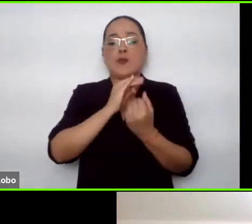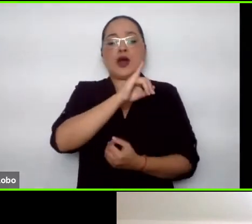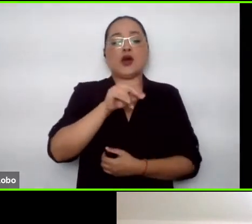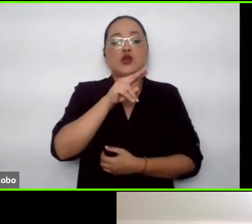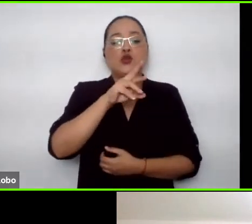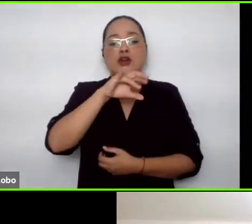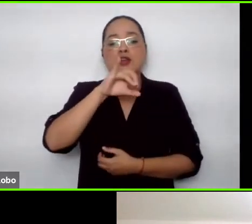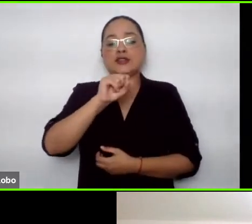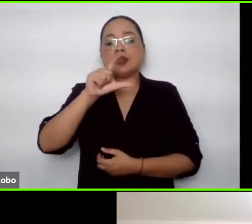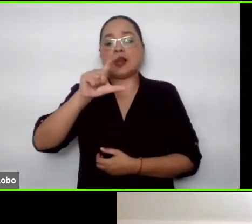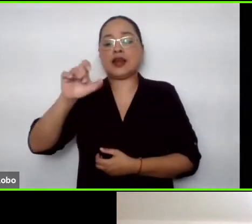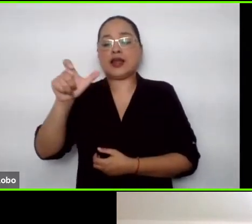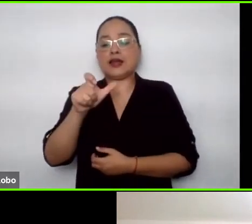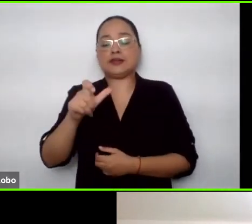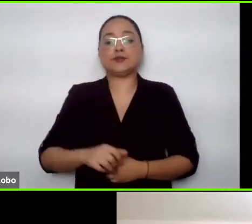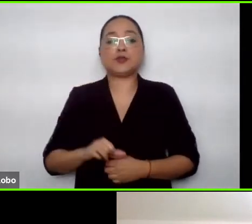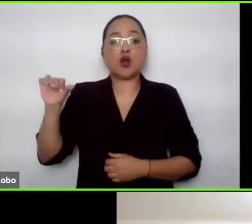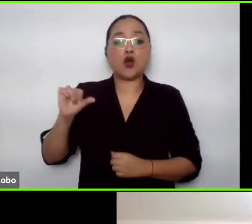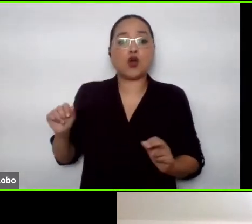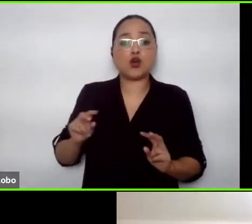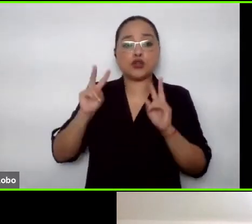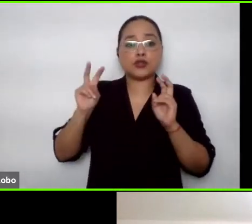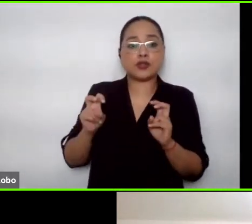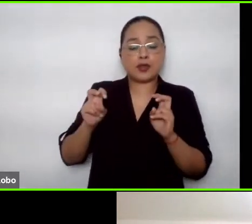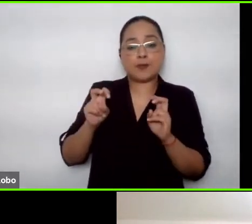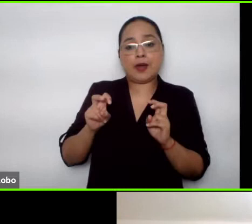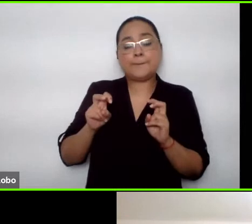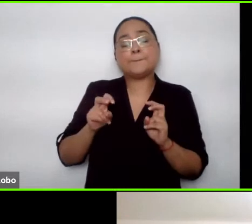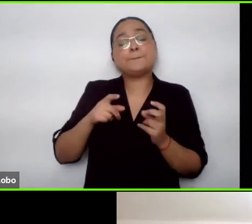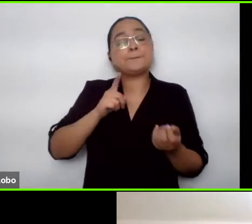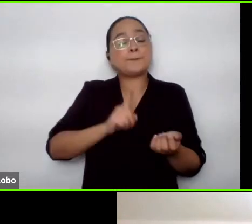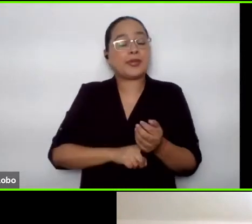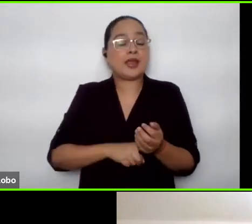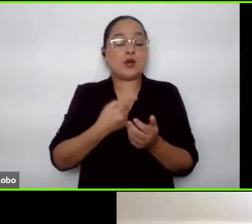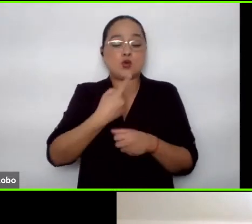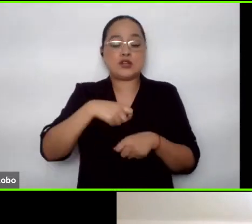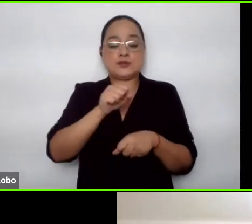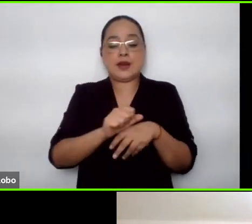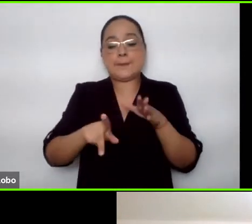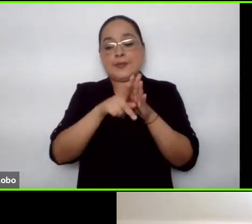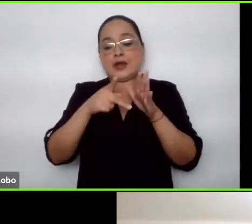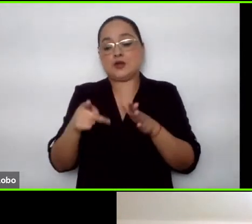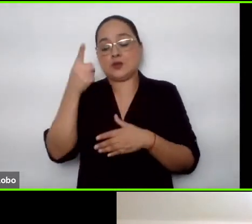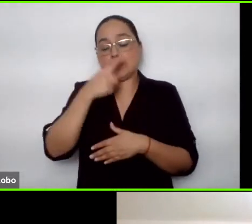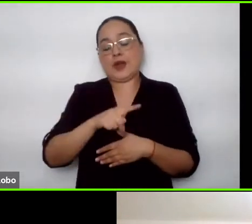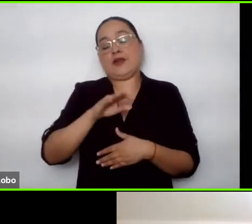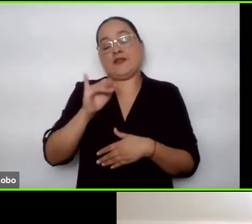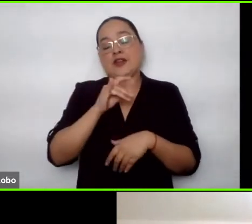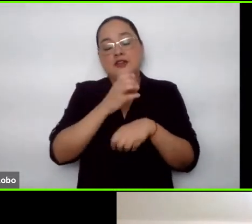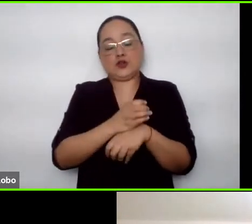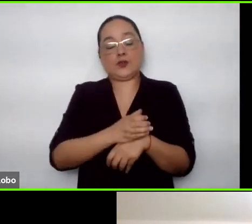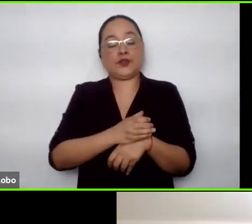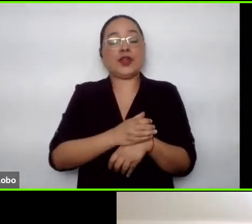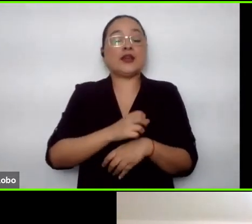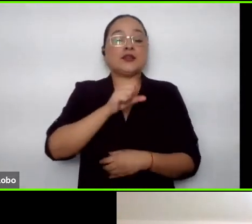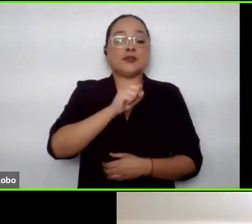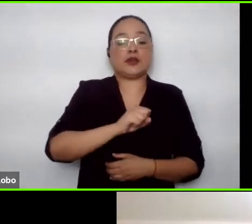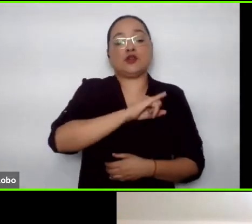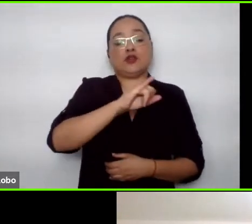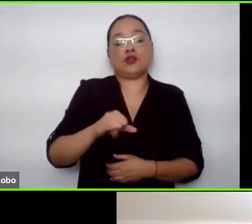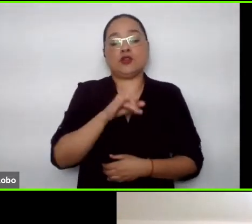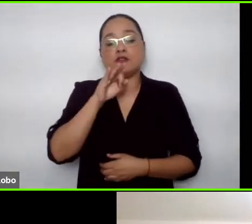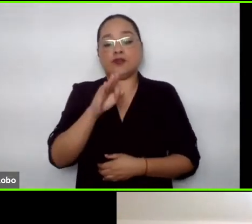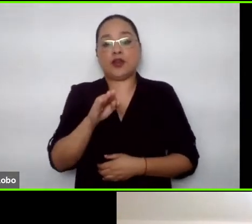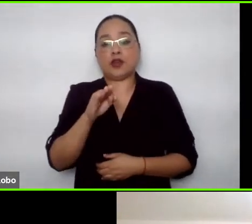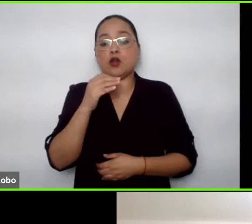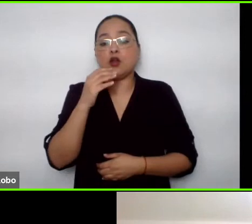día de hoy corresponde abordar la Gaceta del Semanario Judicial de la Federación. De este modo, a lo largo de 2 horas aproximadamente, revisaremos